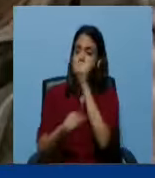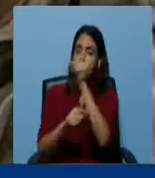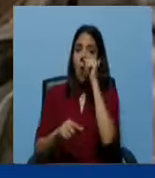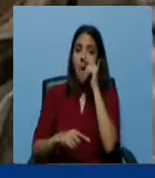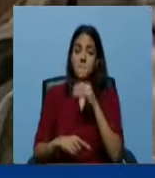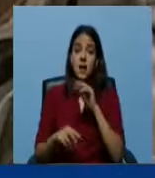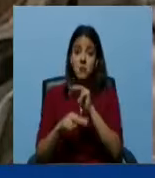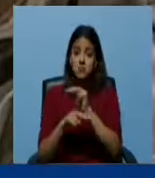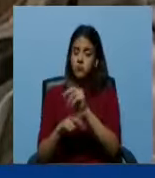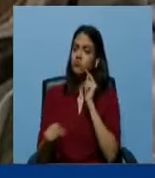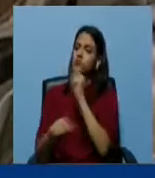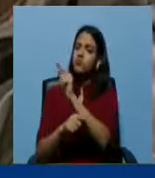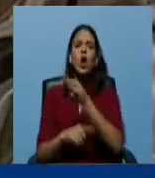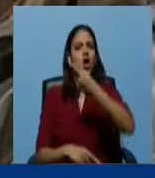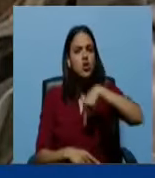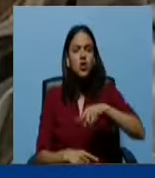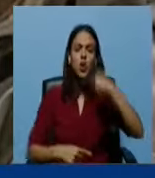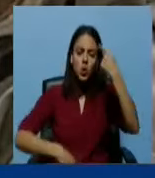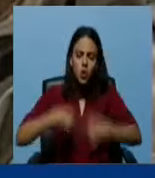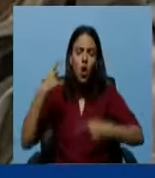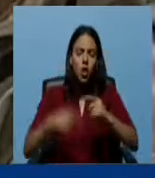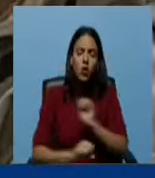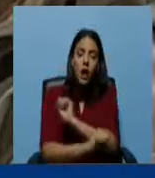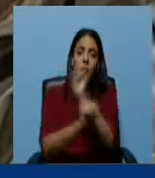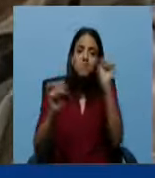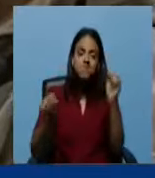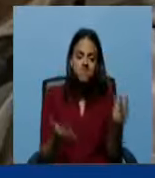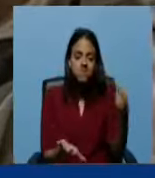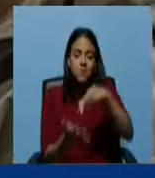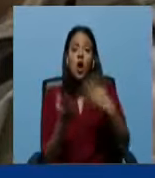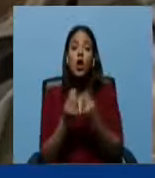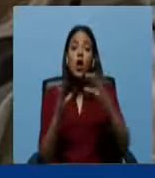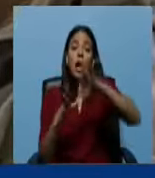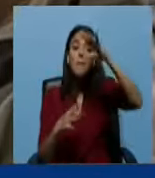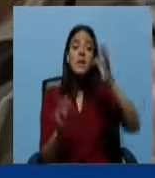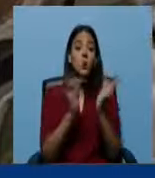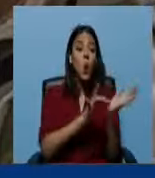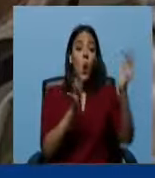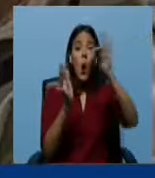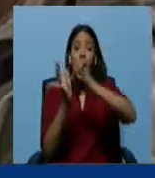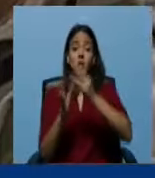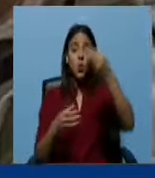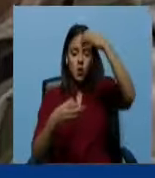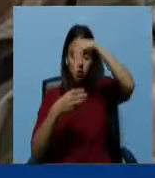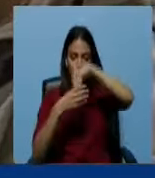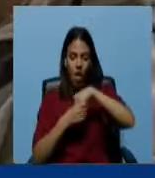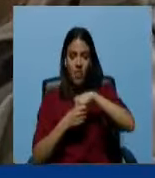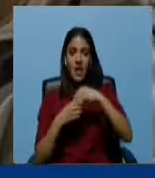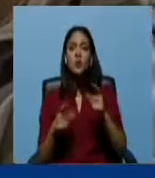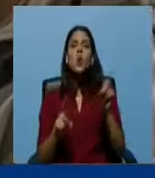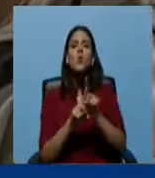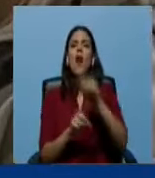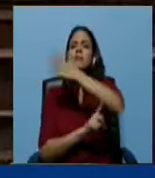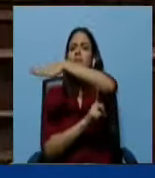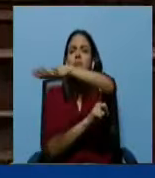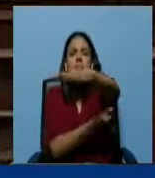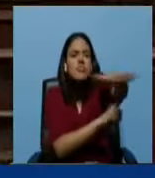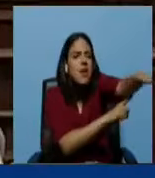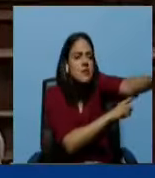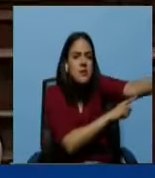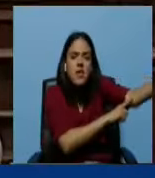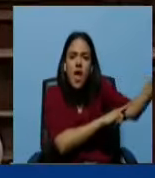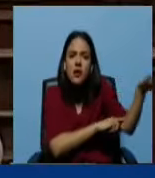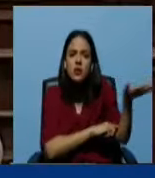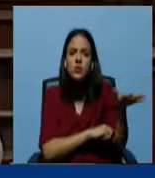hay que levantarse todos los días con el espíritu de Jesús de Nazaret en el desierto,